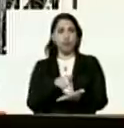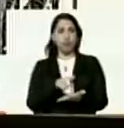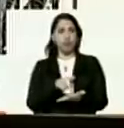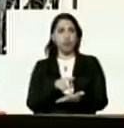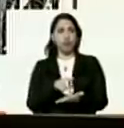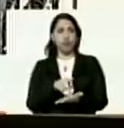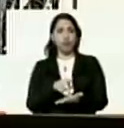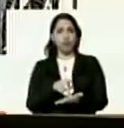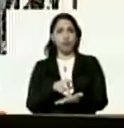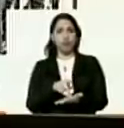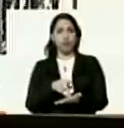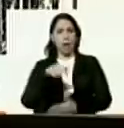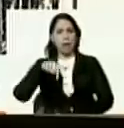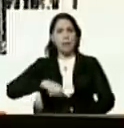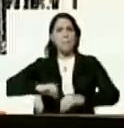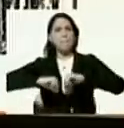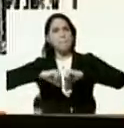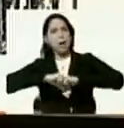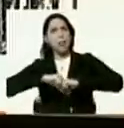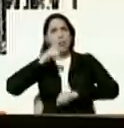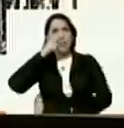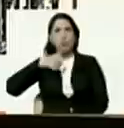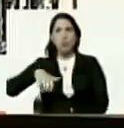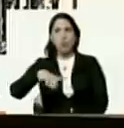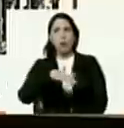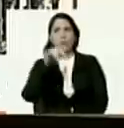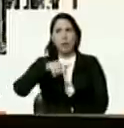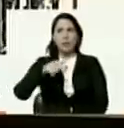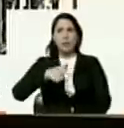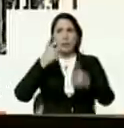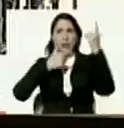desde este balcón del pueblo, del balcón de Chávez,